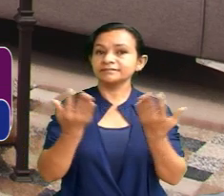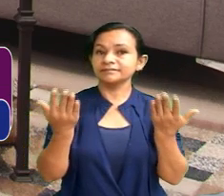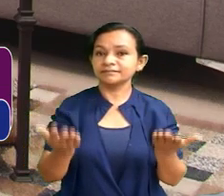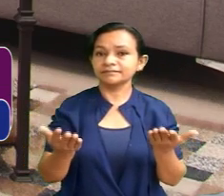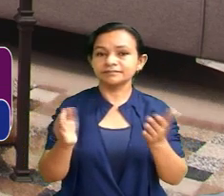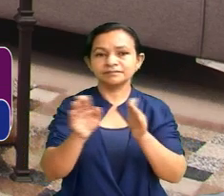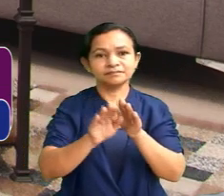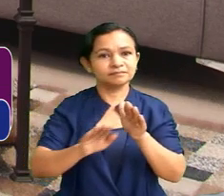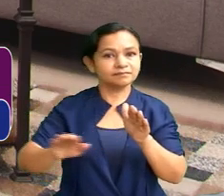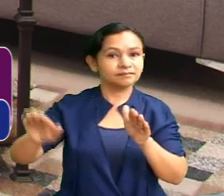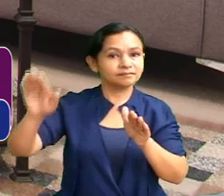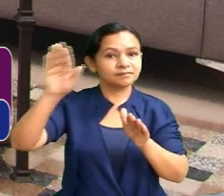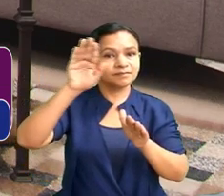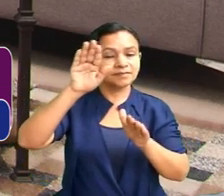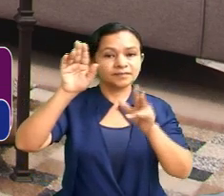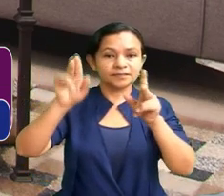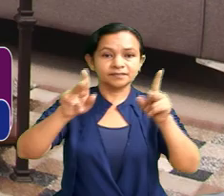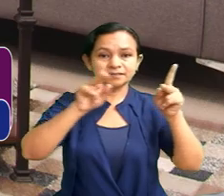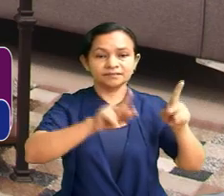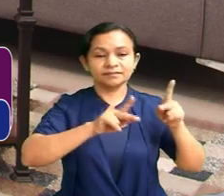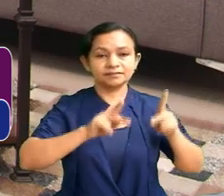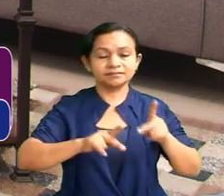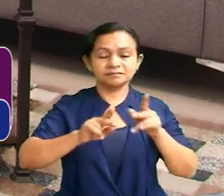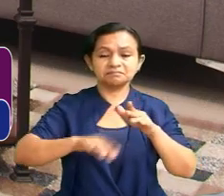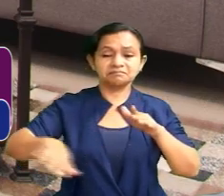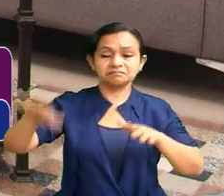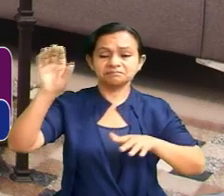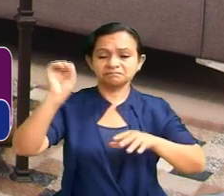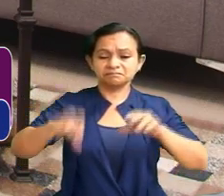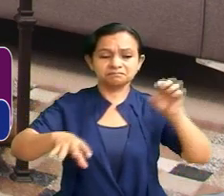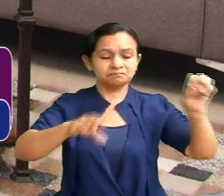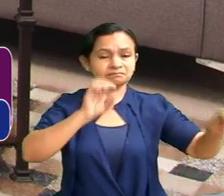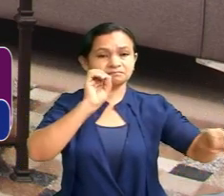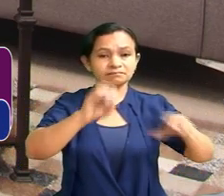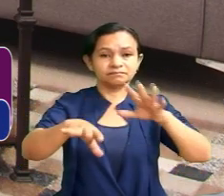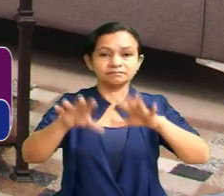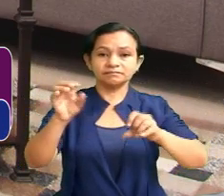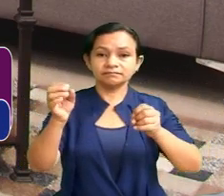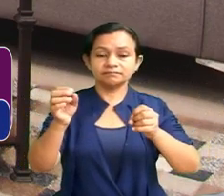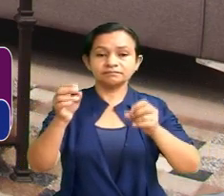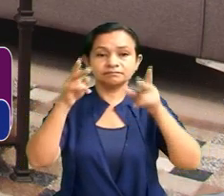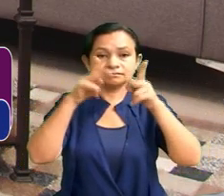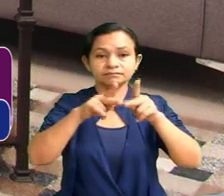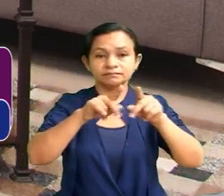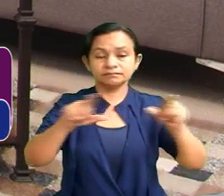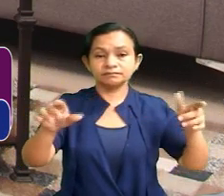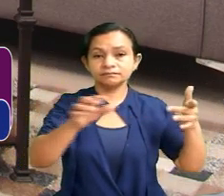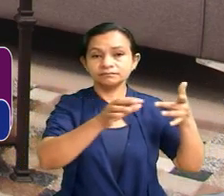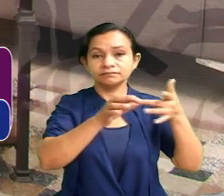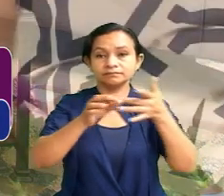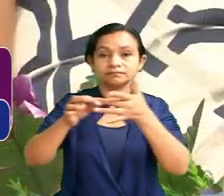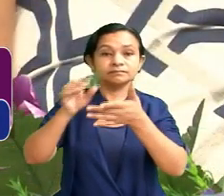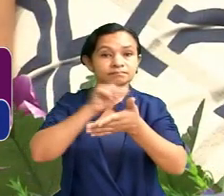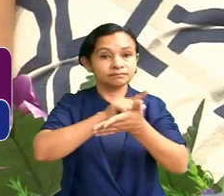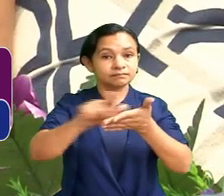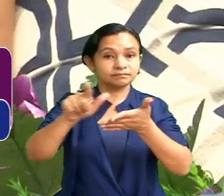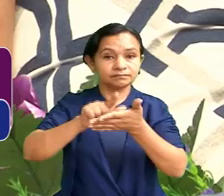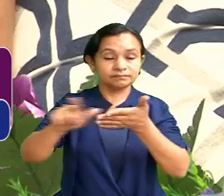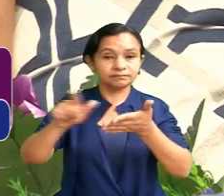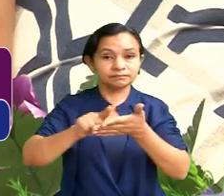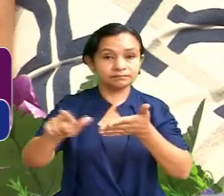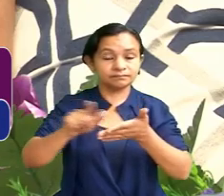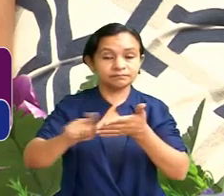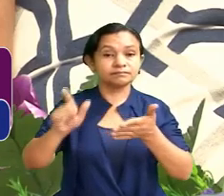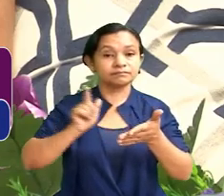aumenta la cantidad de personas aumenta la cantidad de basura entonces también hay planes especiales alrededor de eso hay municipios que